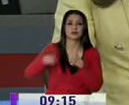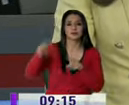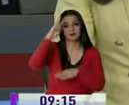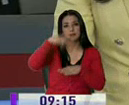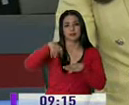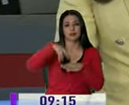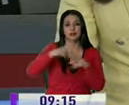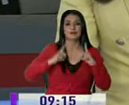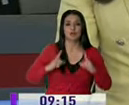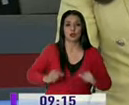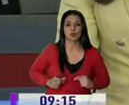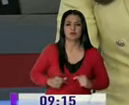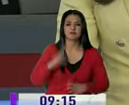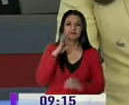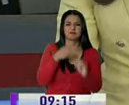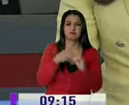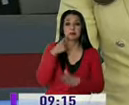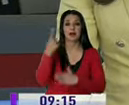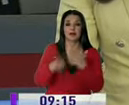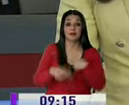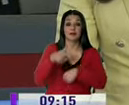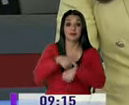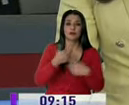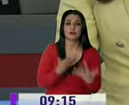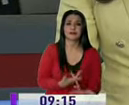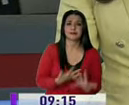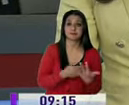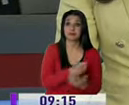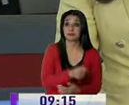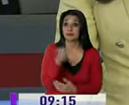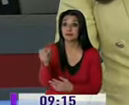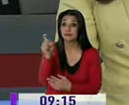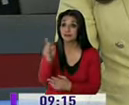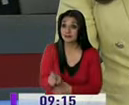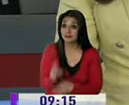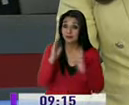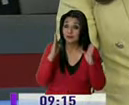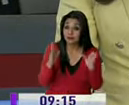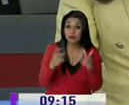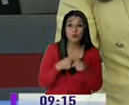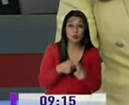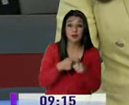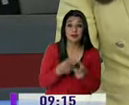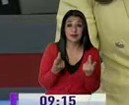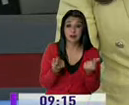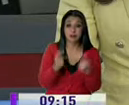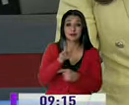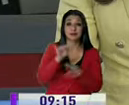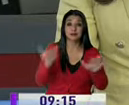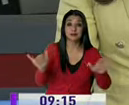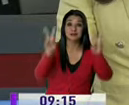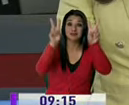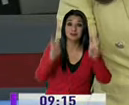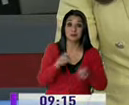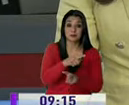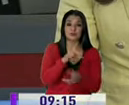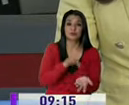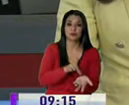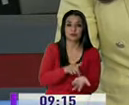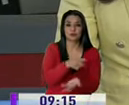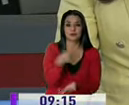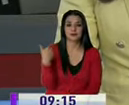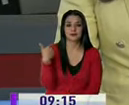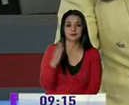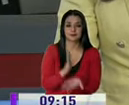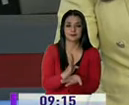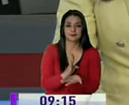Salud. Esto con el objetivo de reducir los tiempos de espera de un paciente que requiere atención para alguna de las 36 especialidades con las que cuenta esta